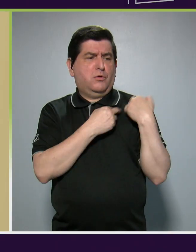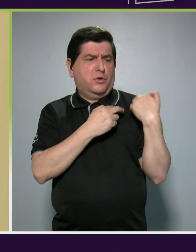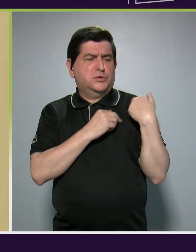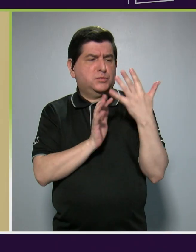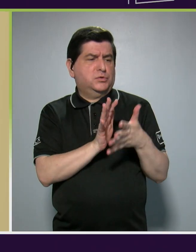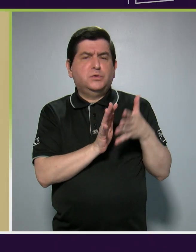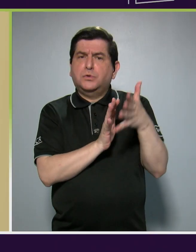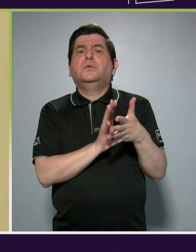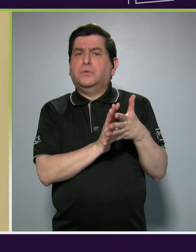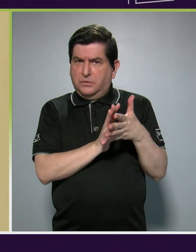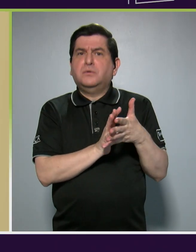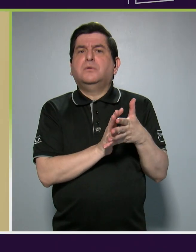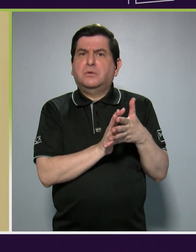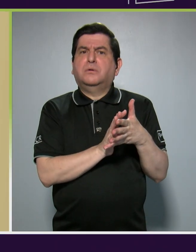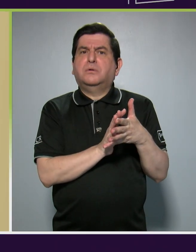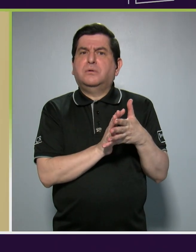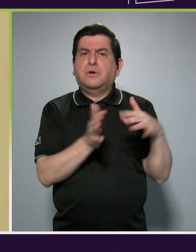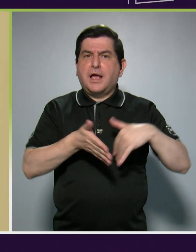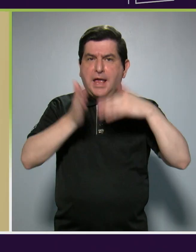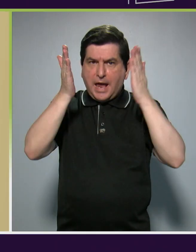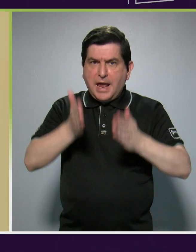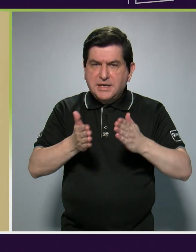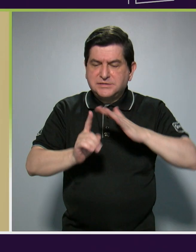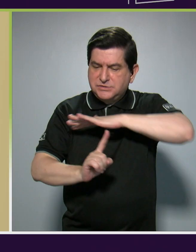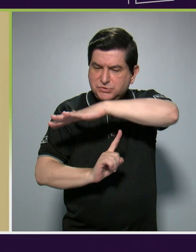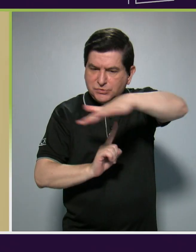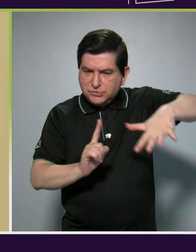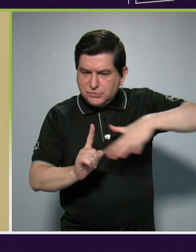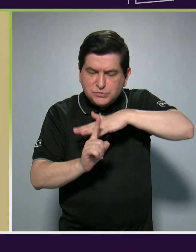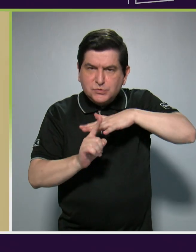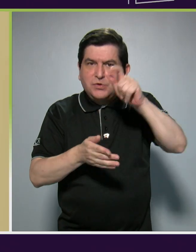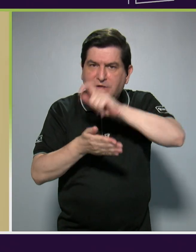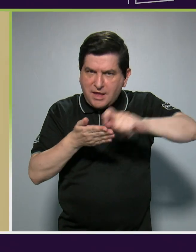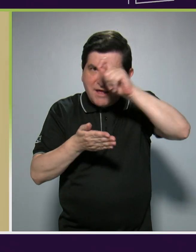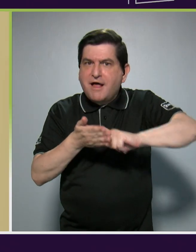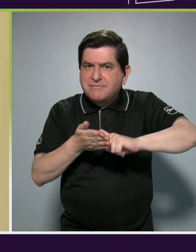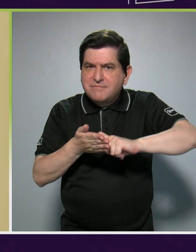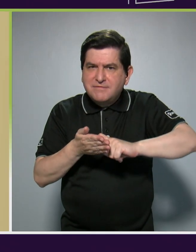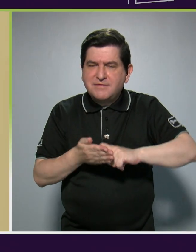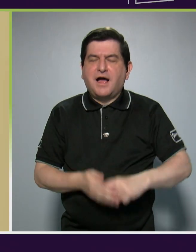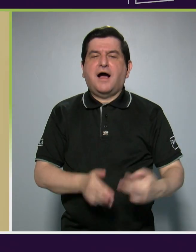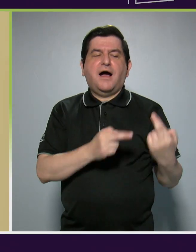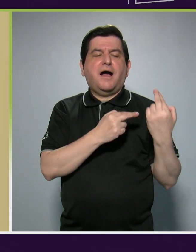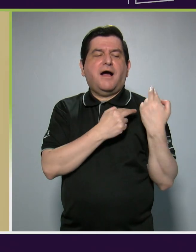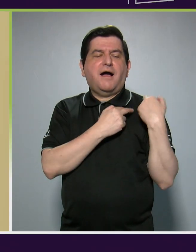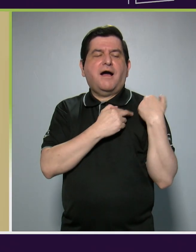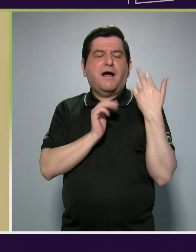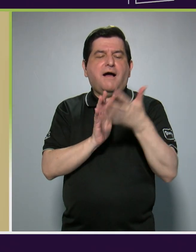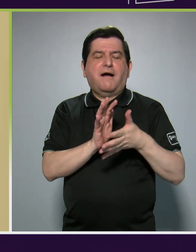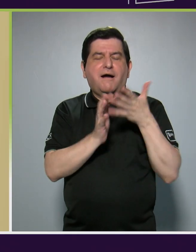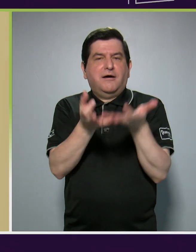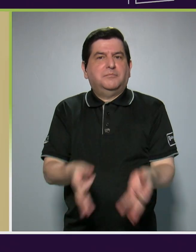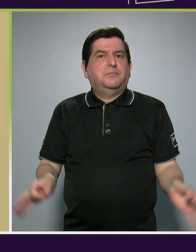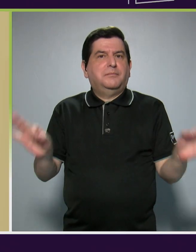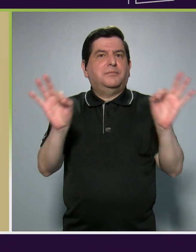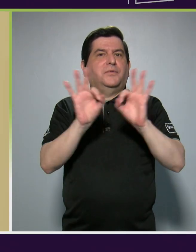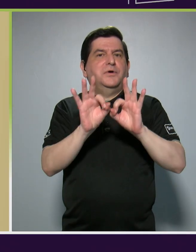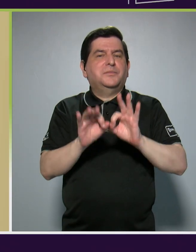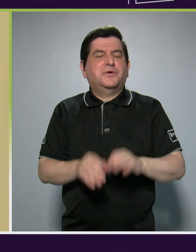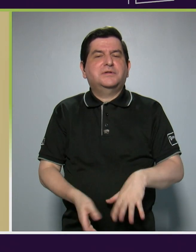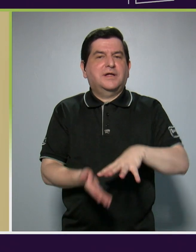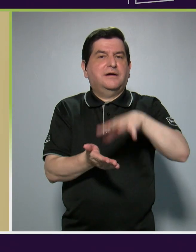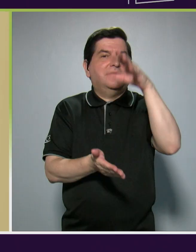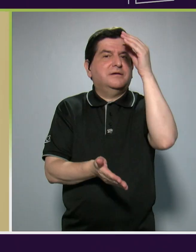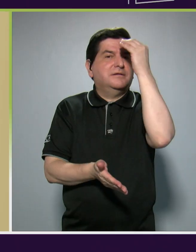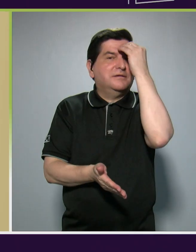cuidado, y porque el estudiante está en el entorno escolar. Entonces, en ese deber de cuidado, que es muy importante que lo aprendan,